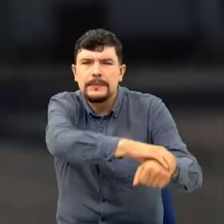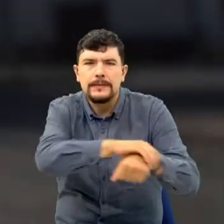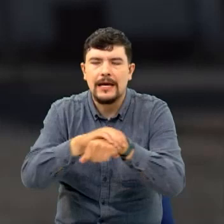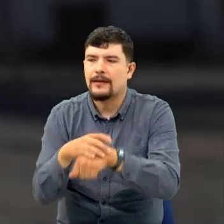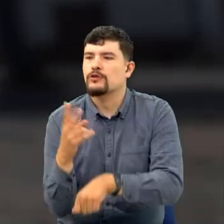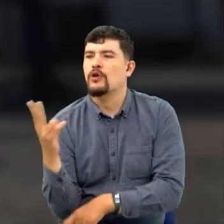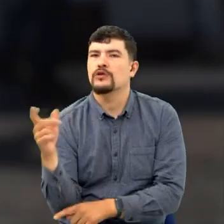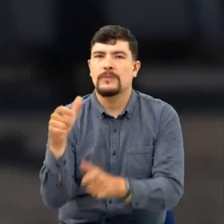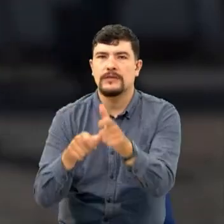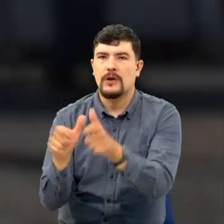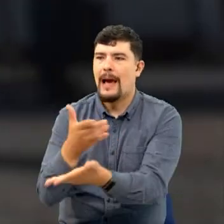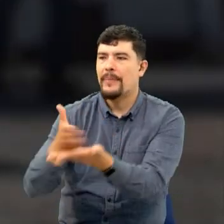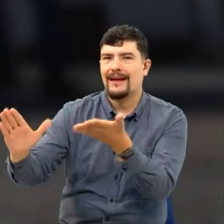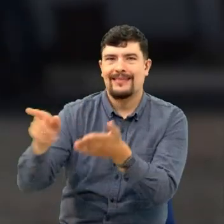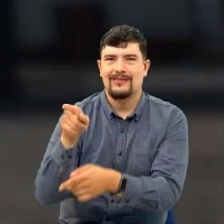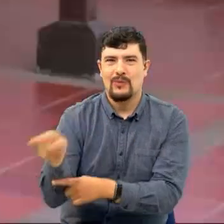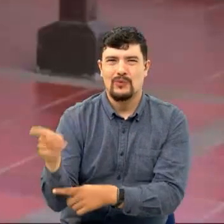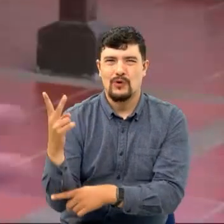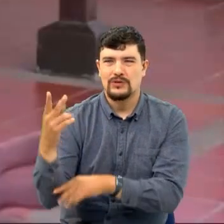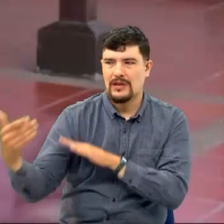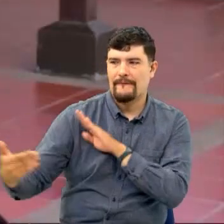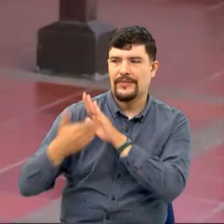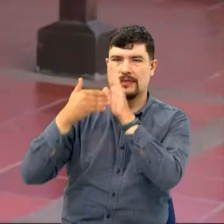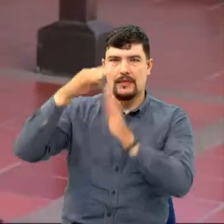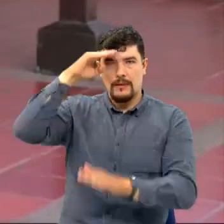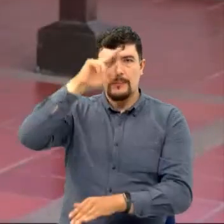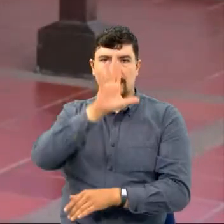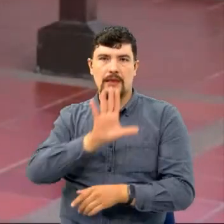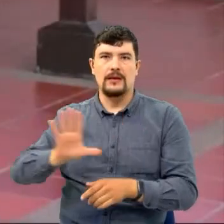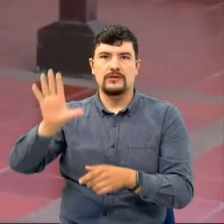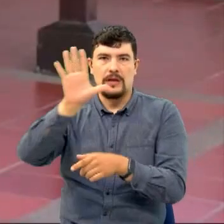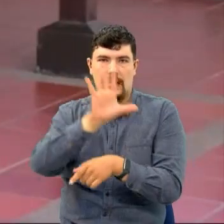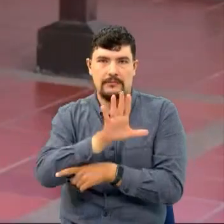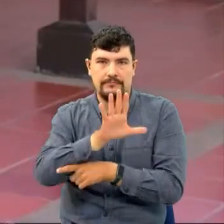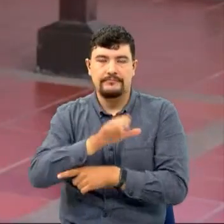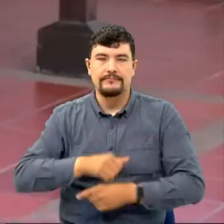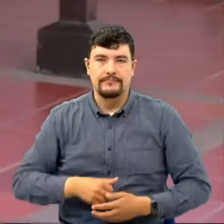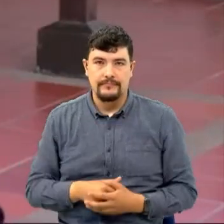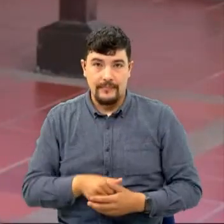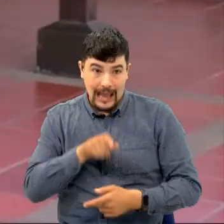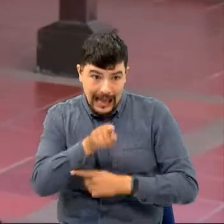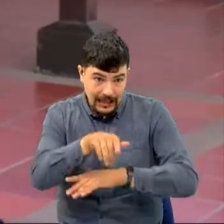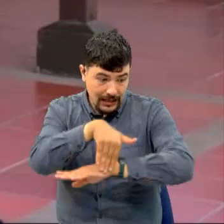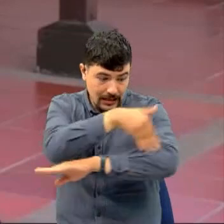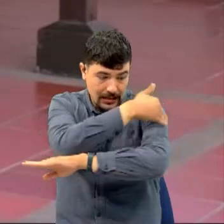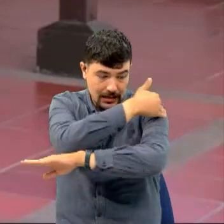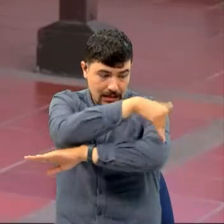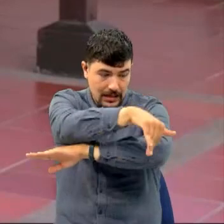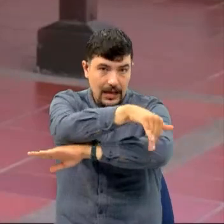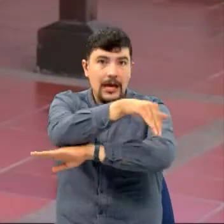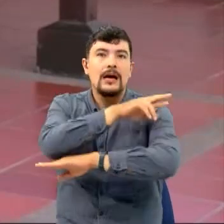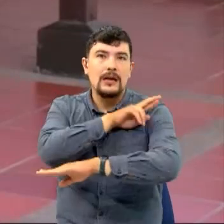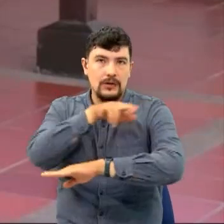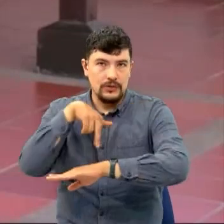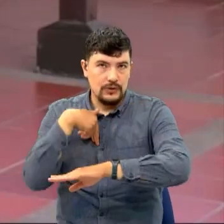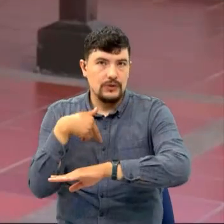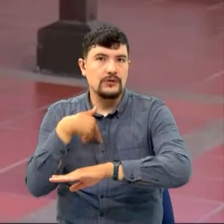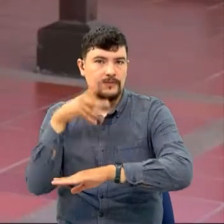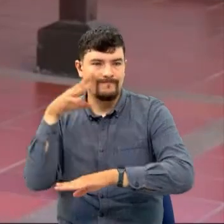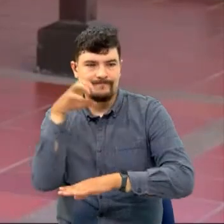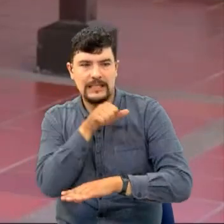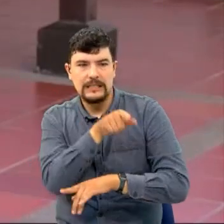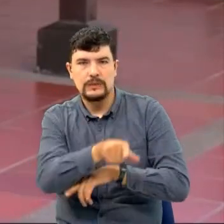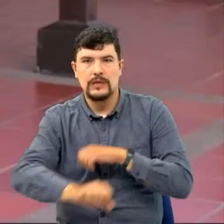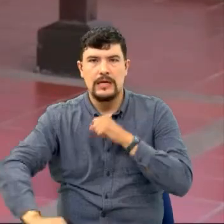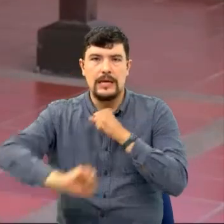en el sitio. En este punto, allí se encontraban otras personas, de las cuales esperábamos el respaldo. Sin embargo,